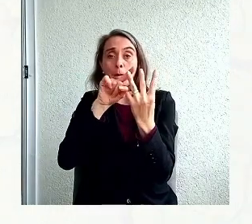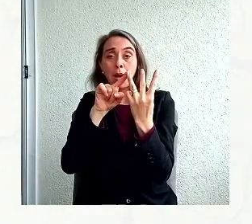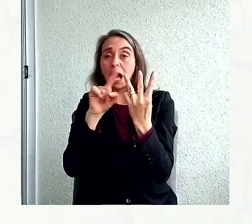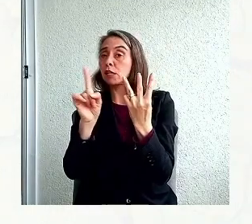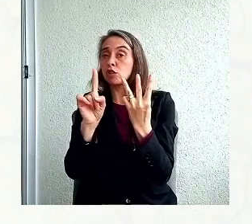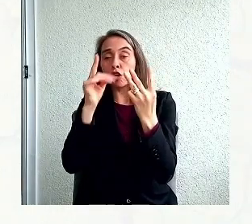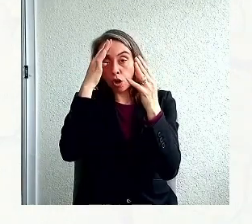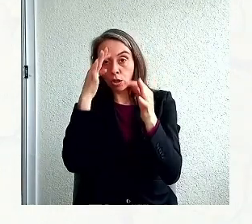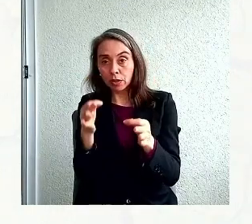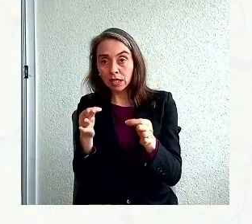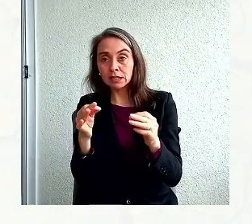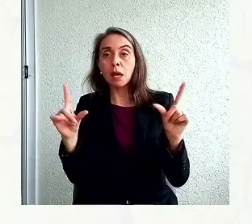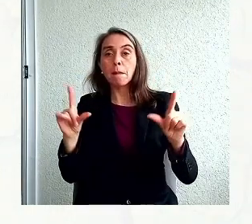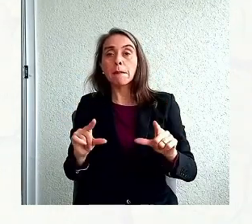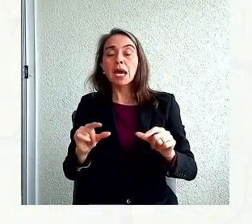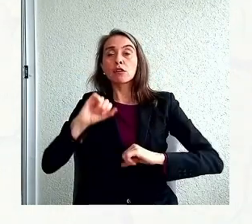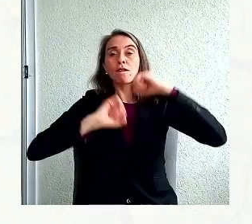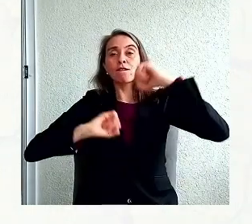CO2.